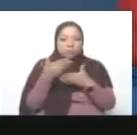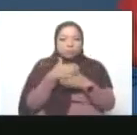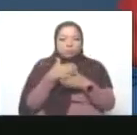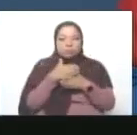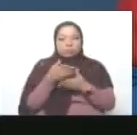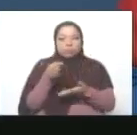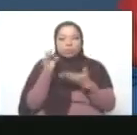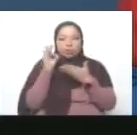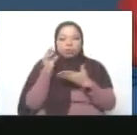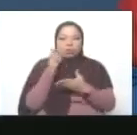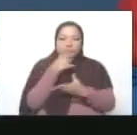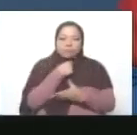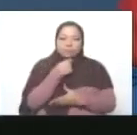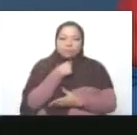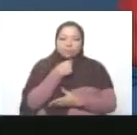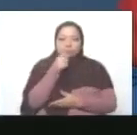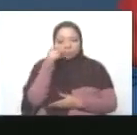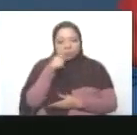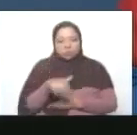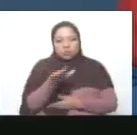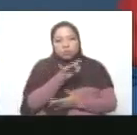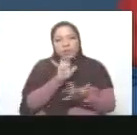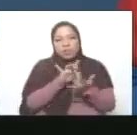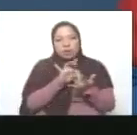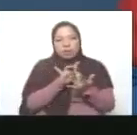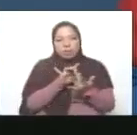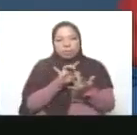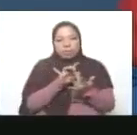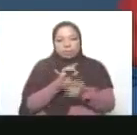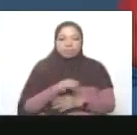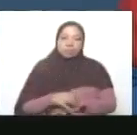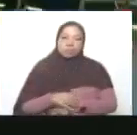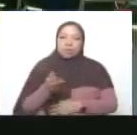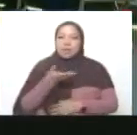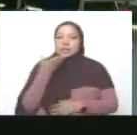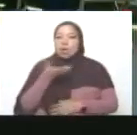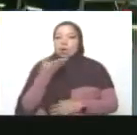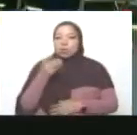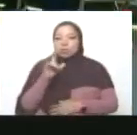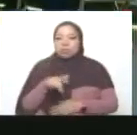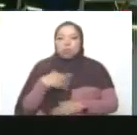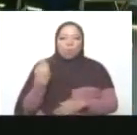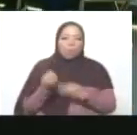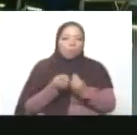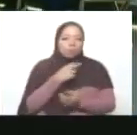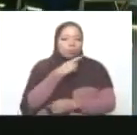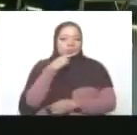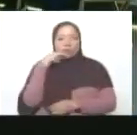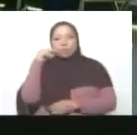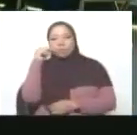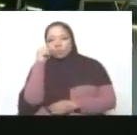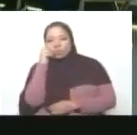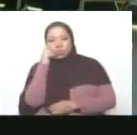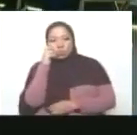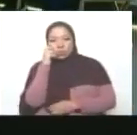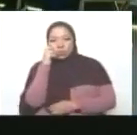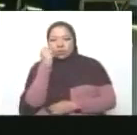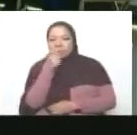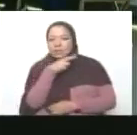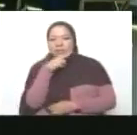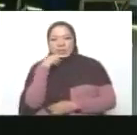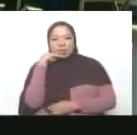veces café con su pueblo directamente, pues. ¿Y el sancochito qué tal queda? El sancocho es buenísimo. Un sancocho llanero es algo muy